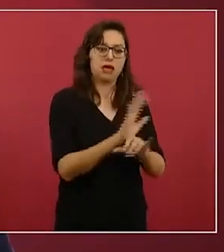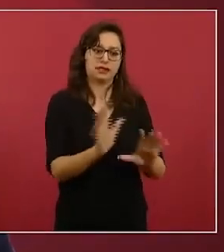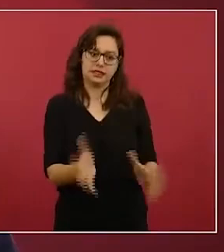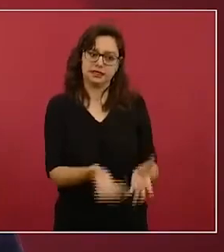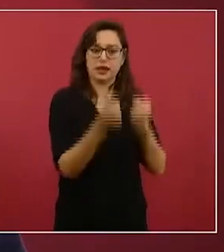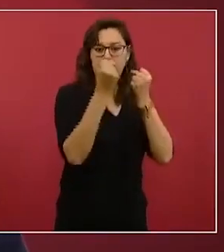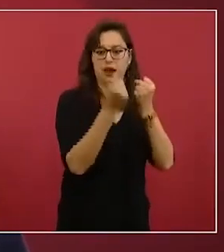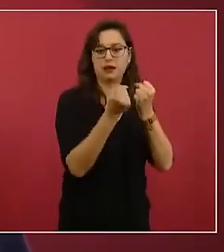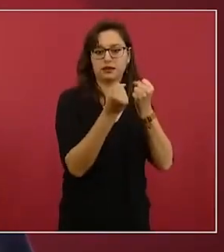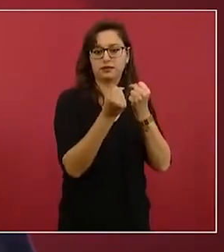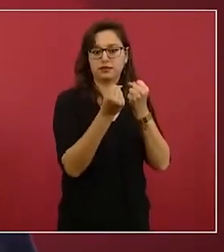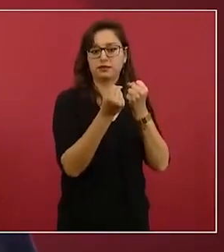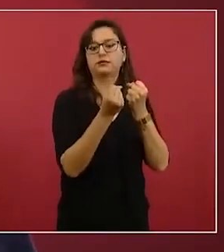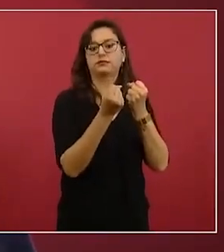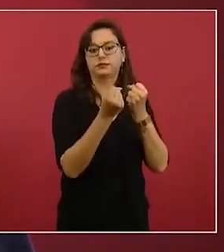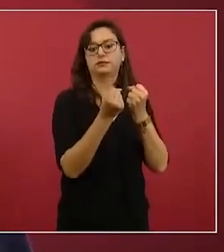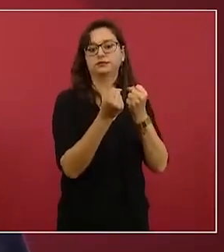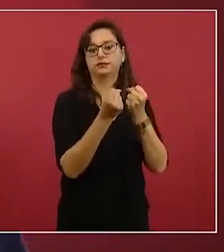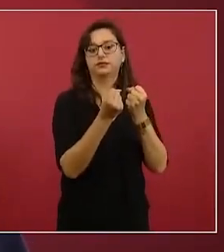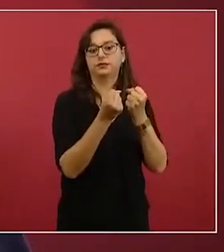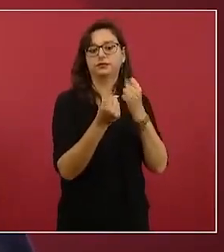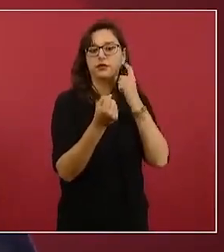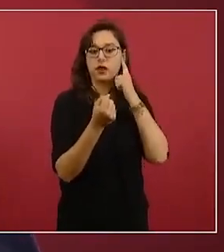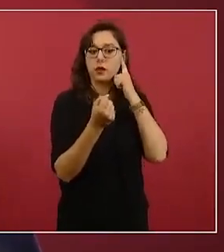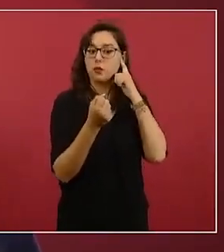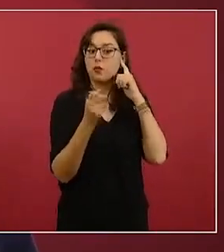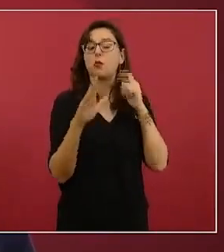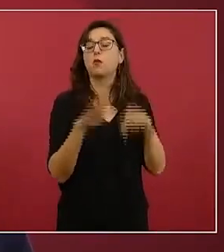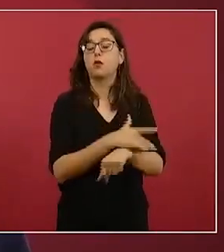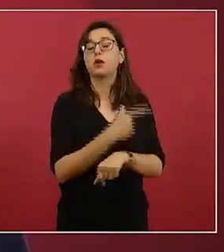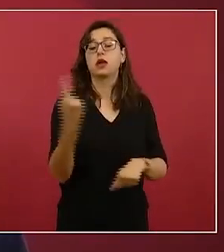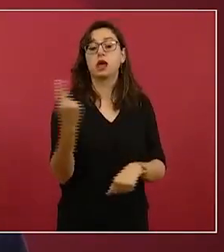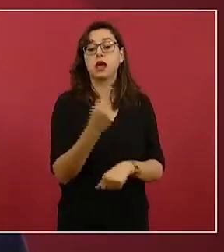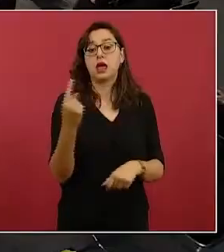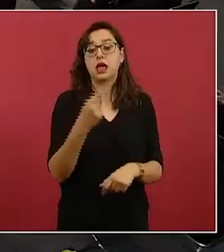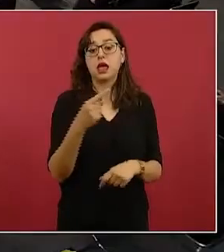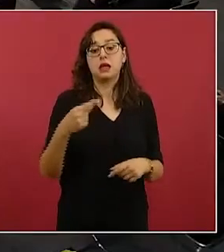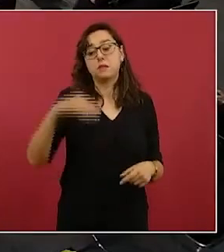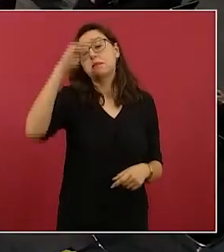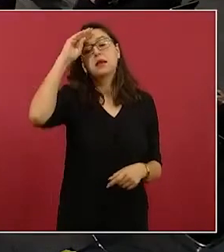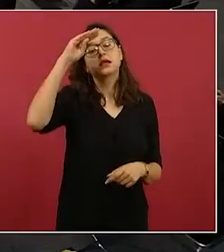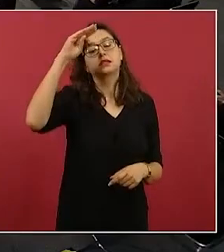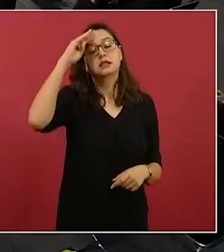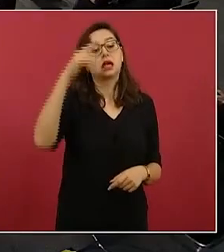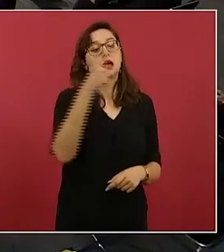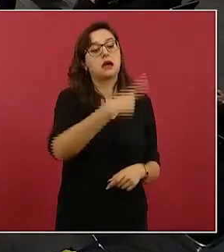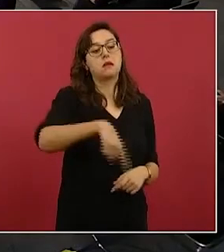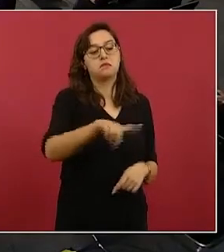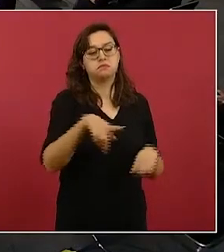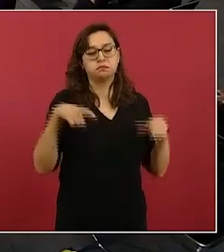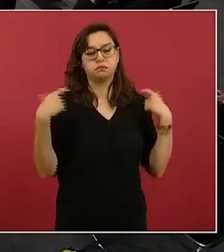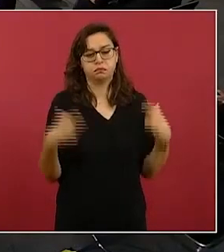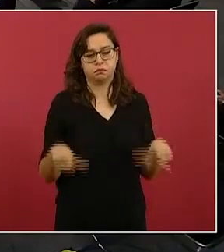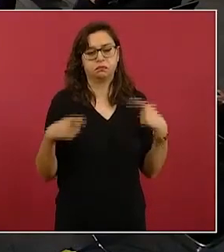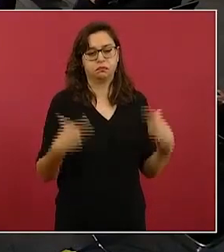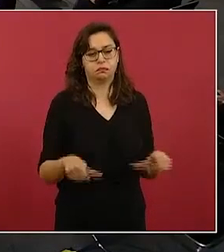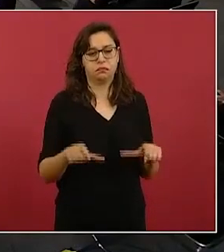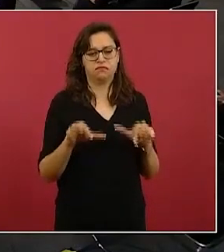Con la idea peregrina de que si se salvaba a los de arriba,